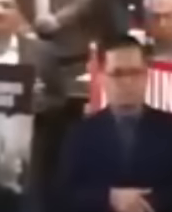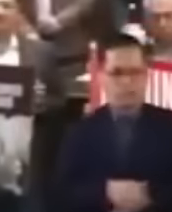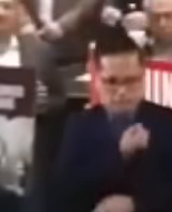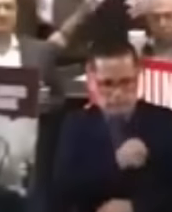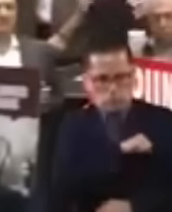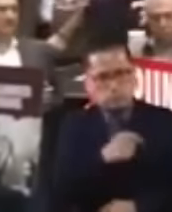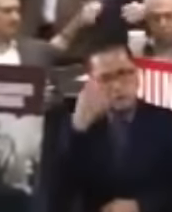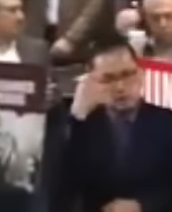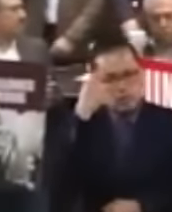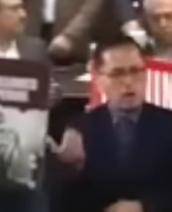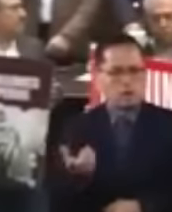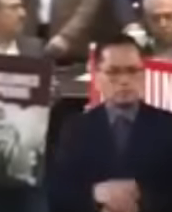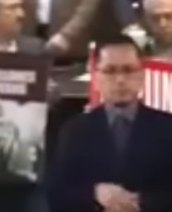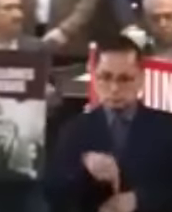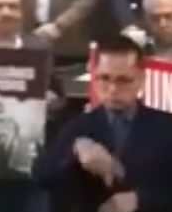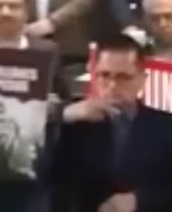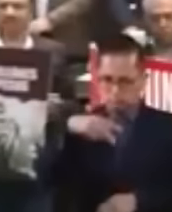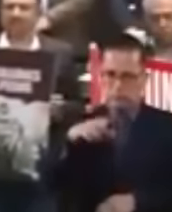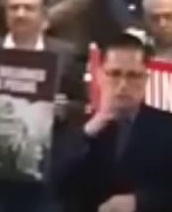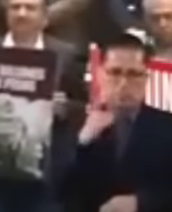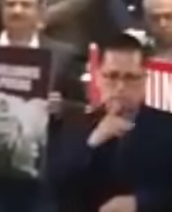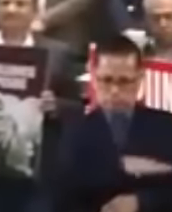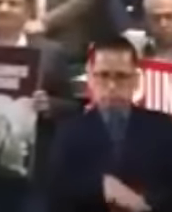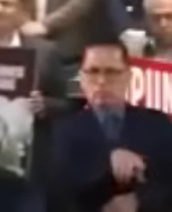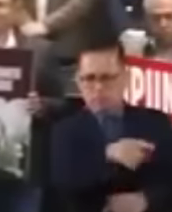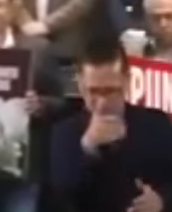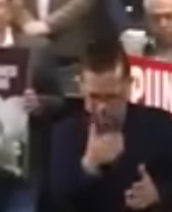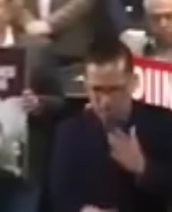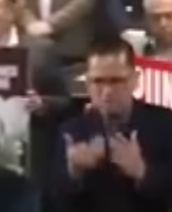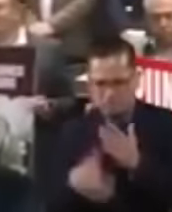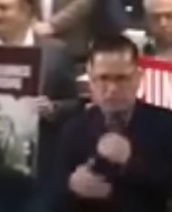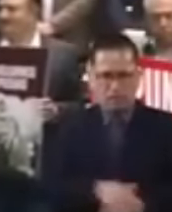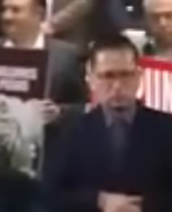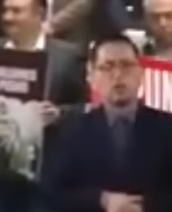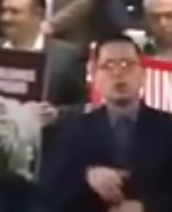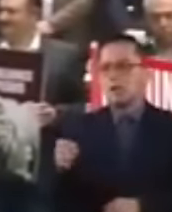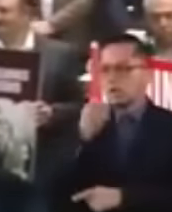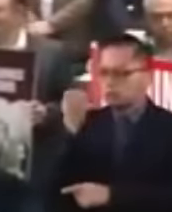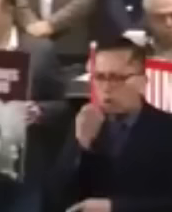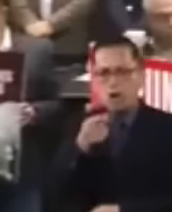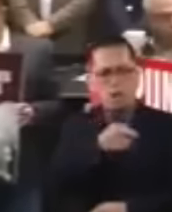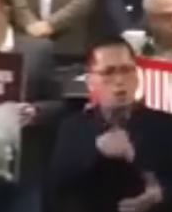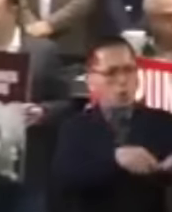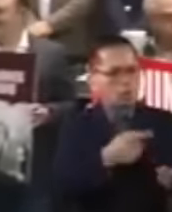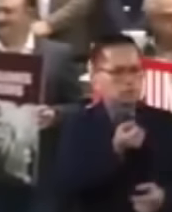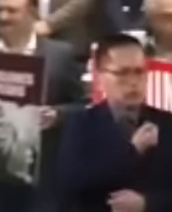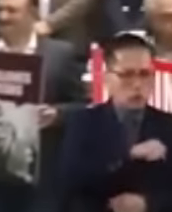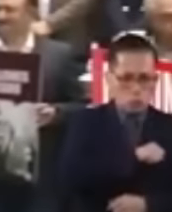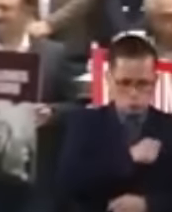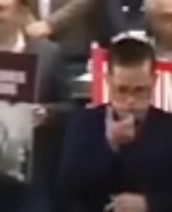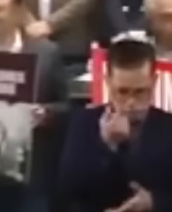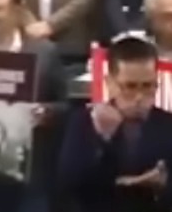por cierto en esta Cámara hace mucha falta. No le están apostando ni en las escuelas ni en los centros de salud a la salud